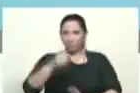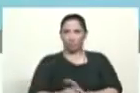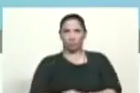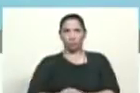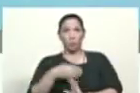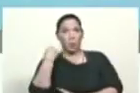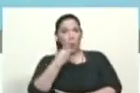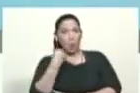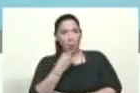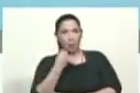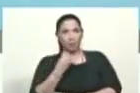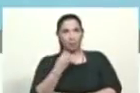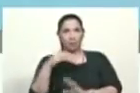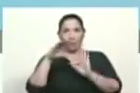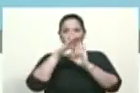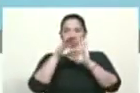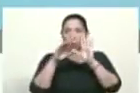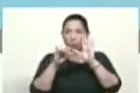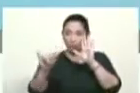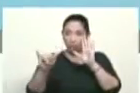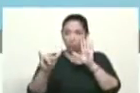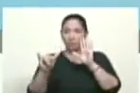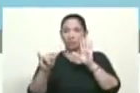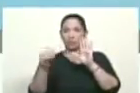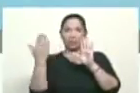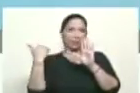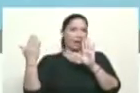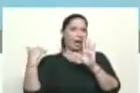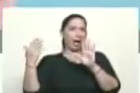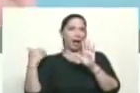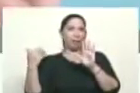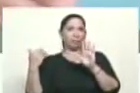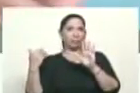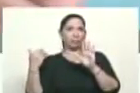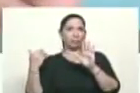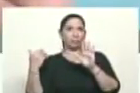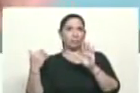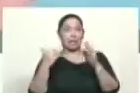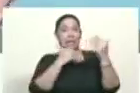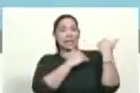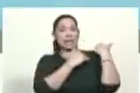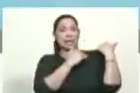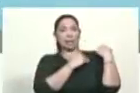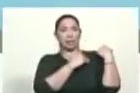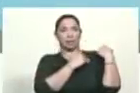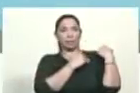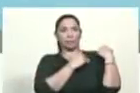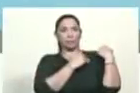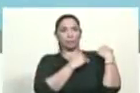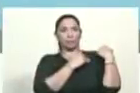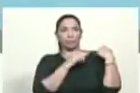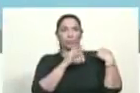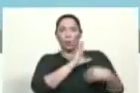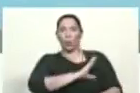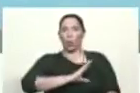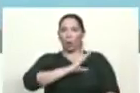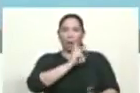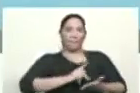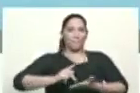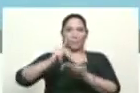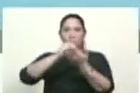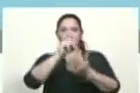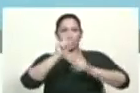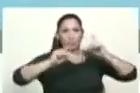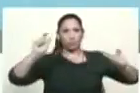joven constituyente de aquel momento, fue el encargado de la Comisión de Participación